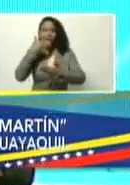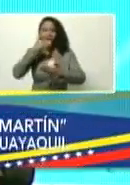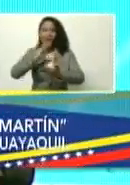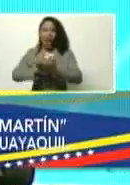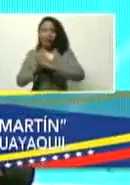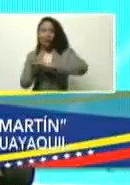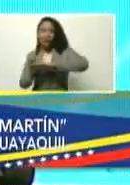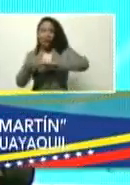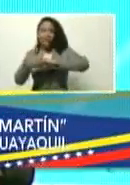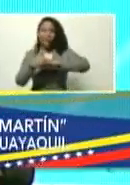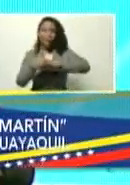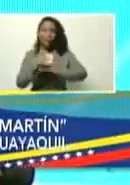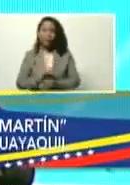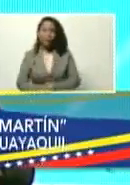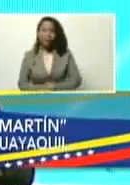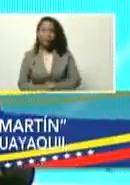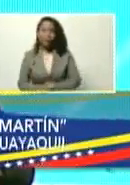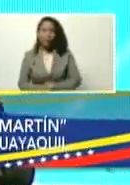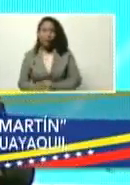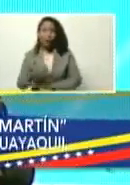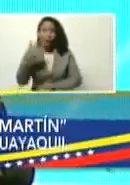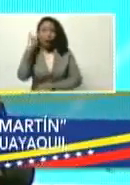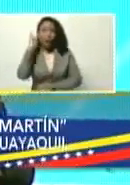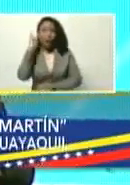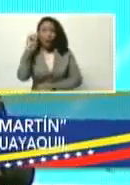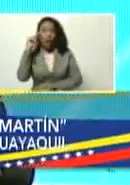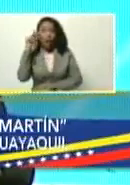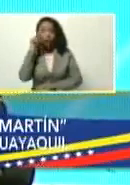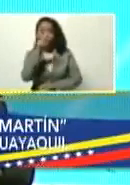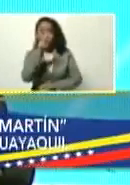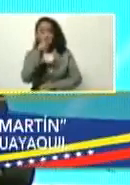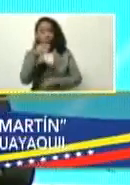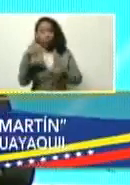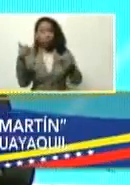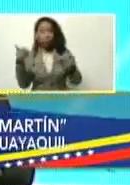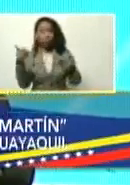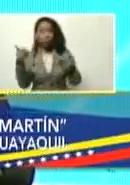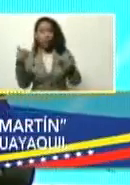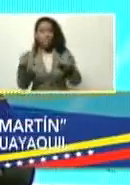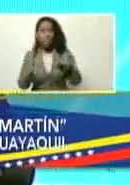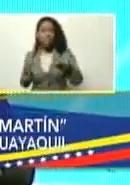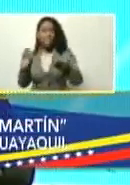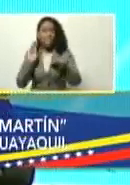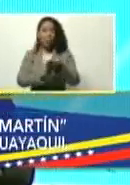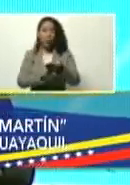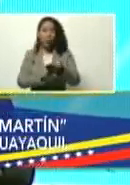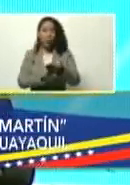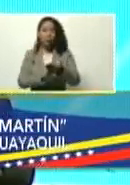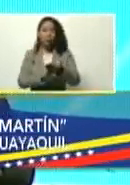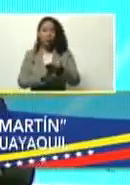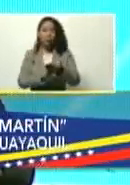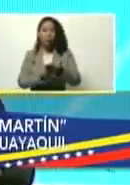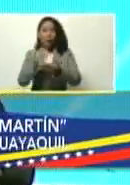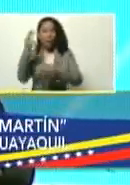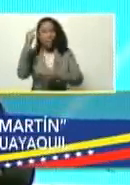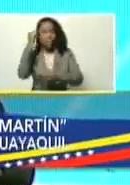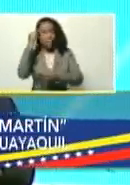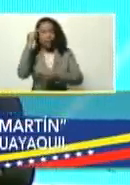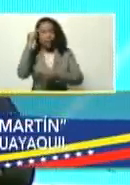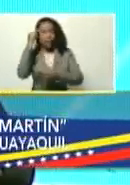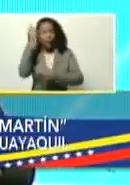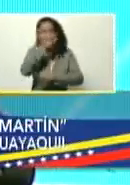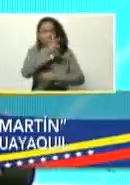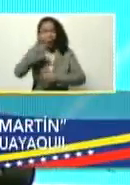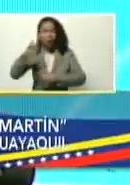Jamaica, tuvo la visión de poner en la mente de los demás